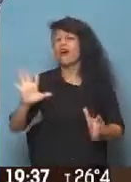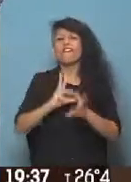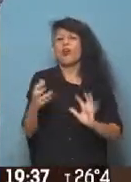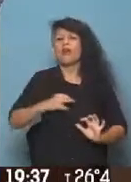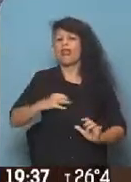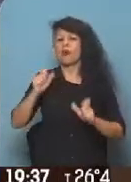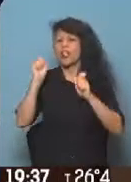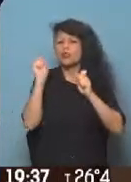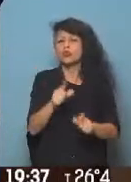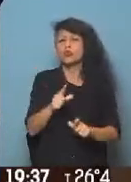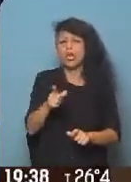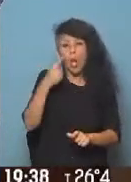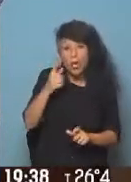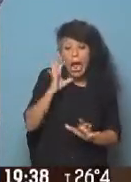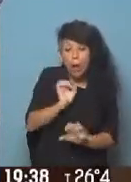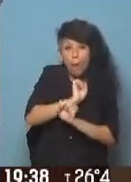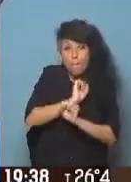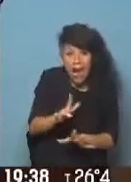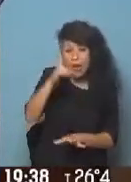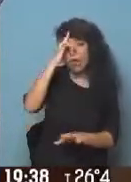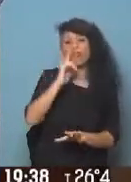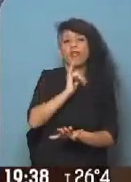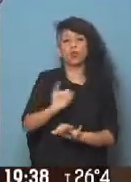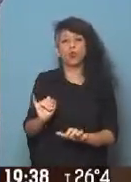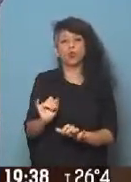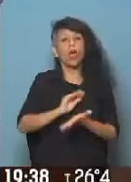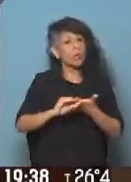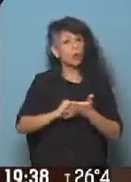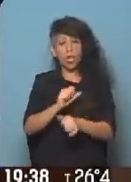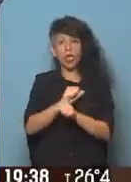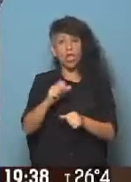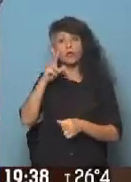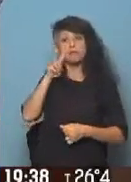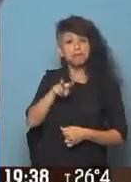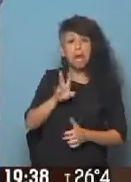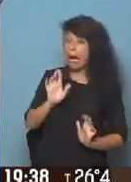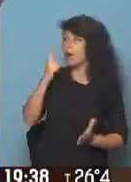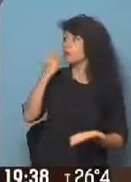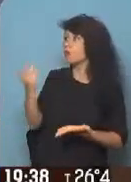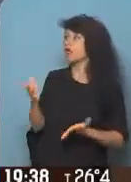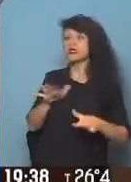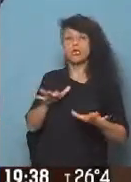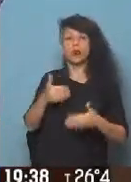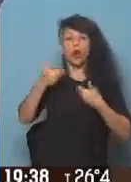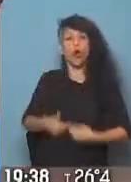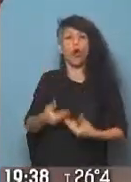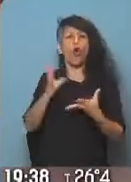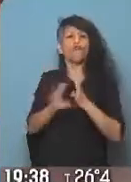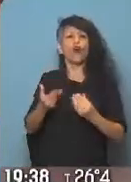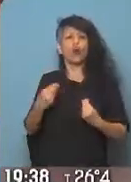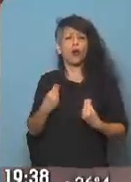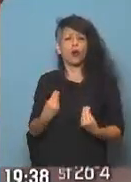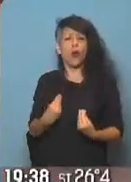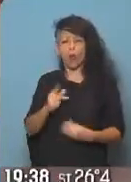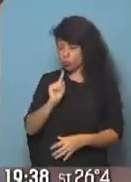en este caso concreto ella está marcando una posición en absoluta soledad con el